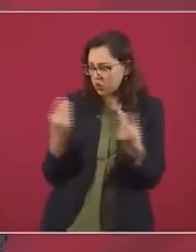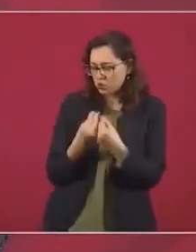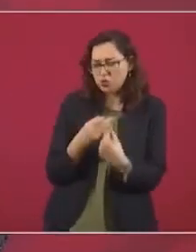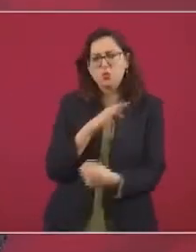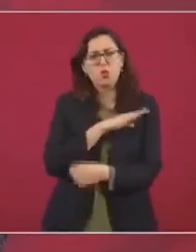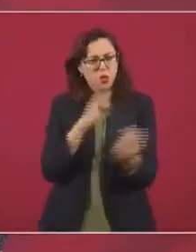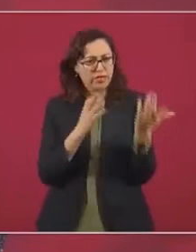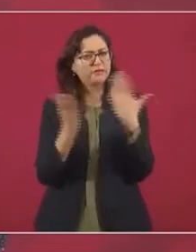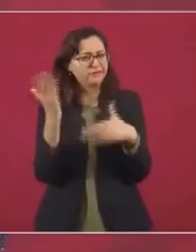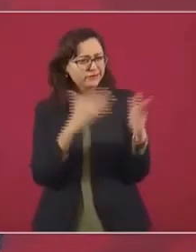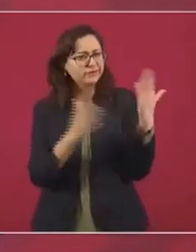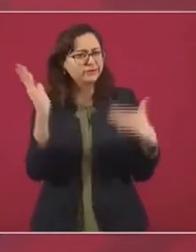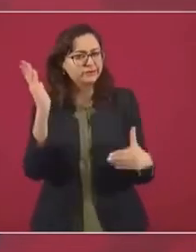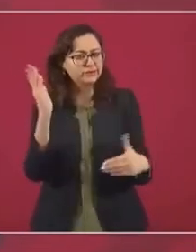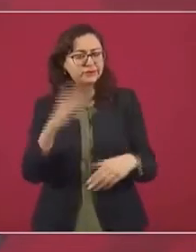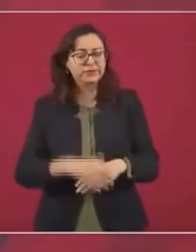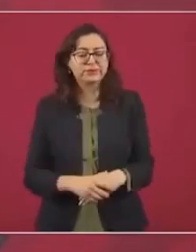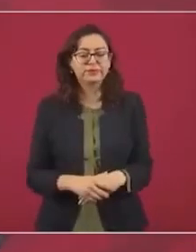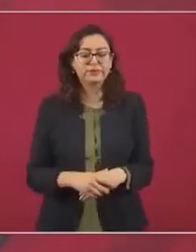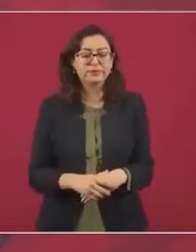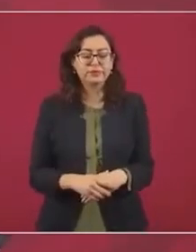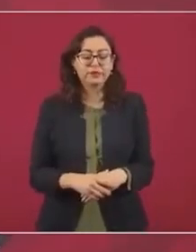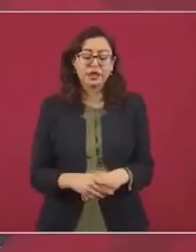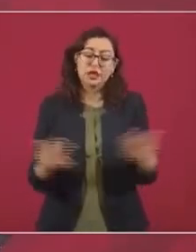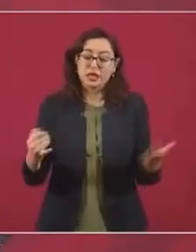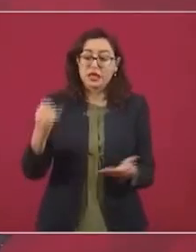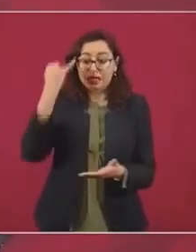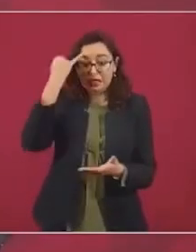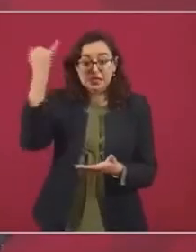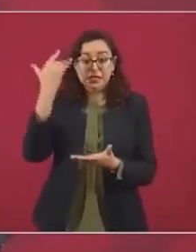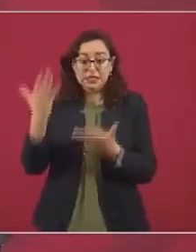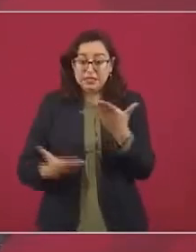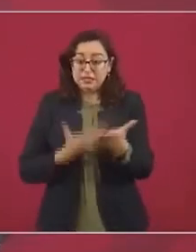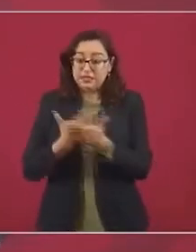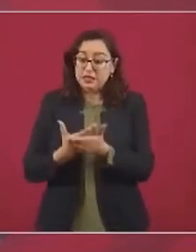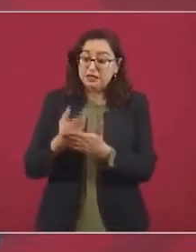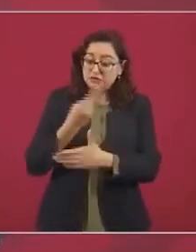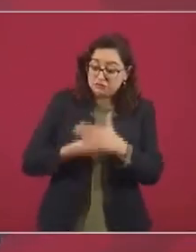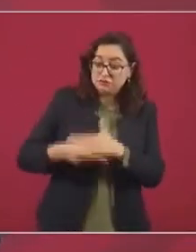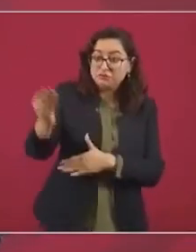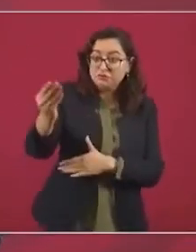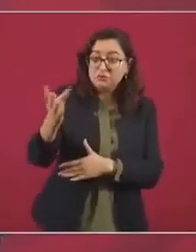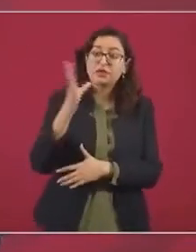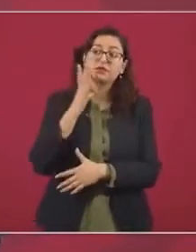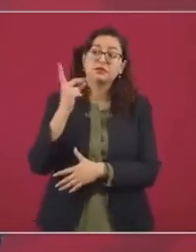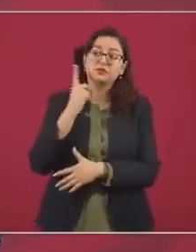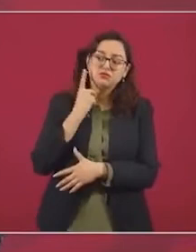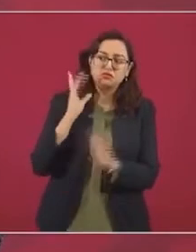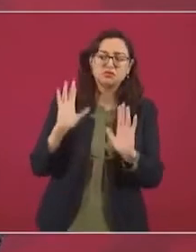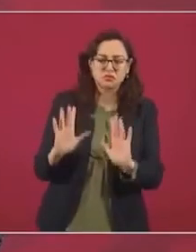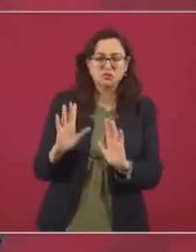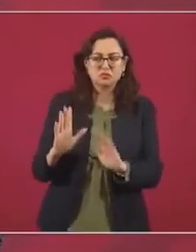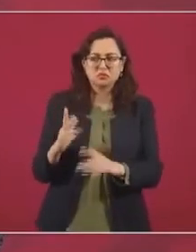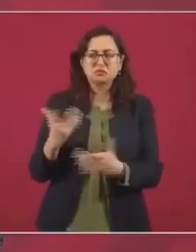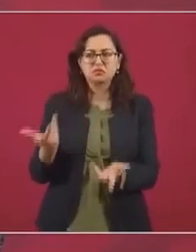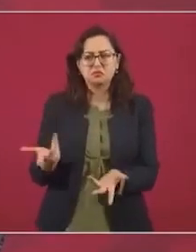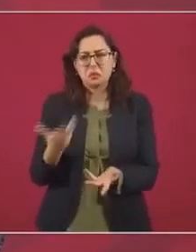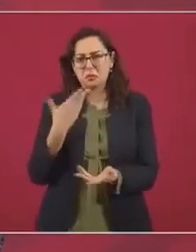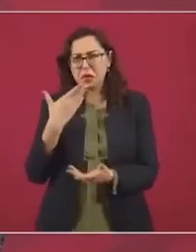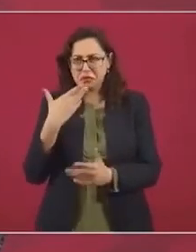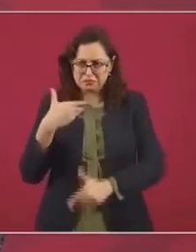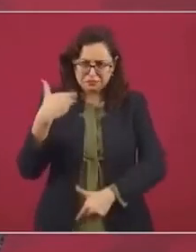Creemos que esta iniciativa que ya se mandó a la Cámara de Diputados, pues en su tiempo saldrá. Y qué bueno que hay un tiempo